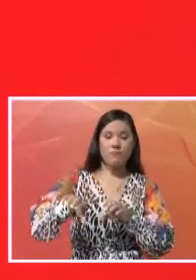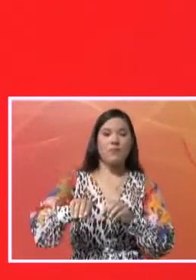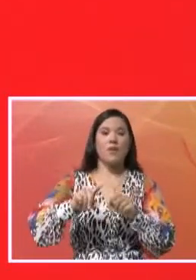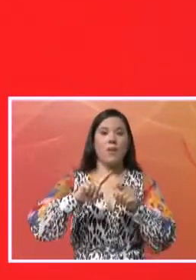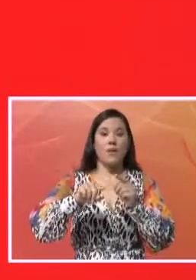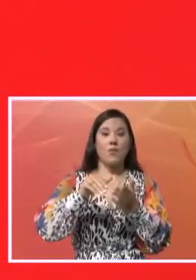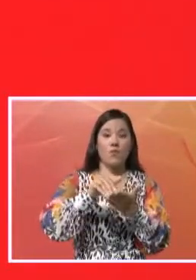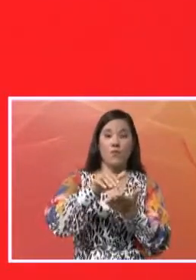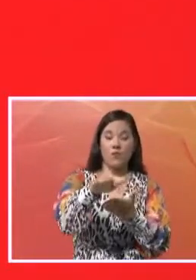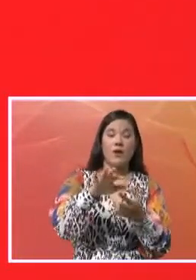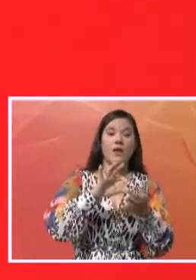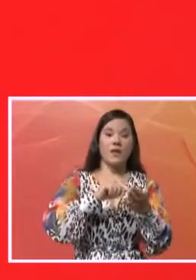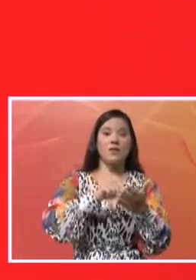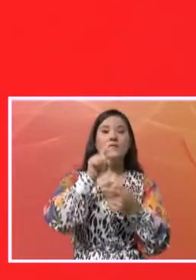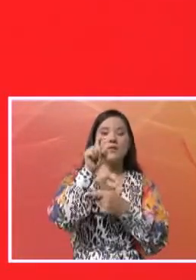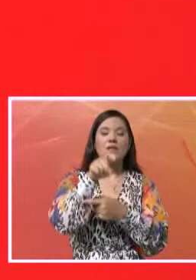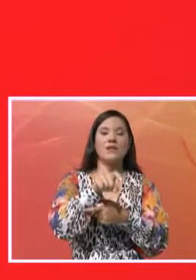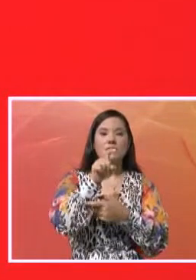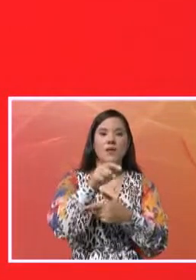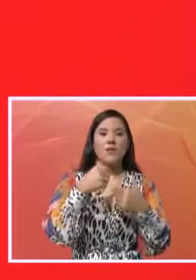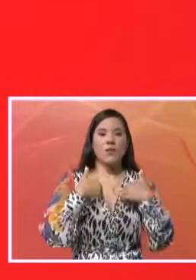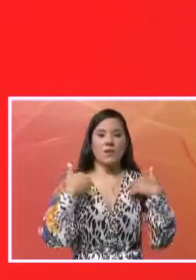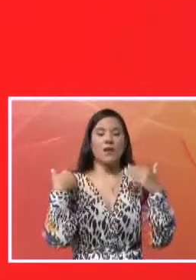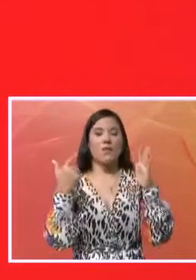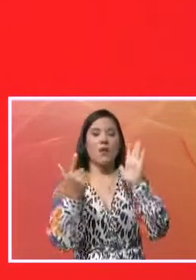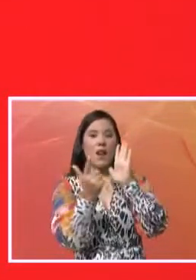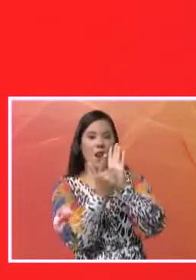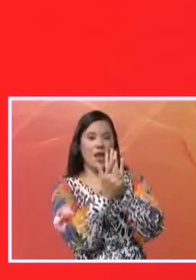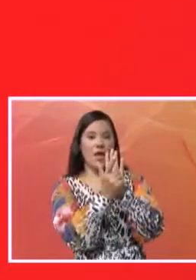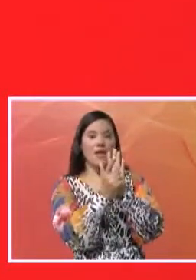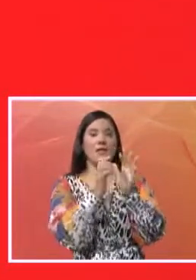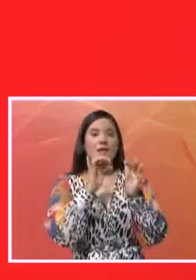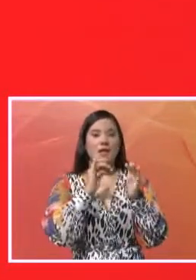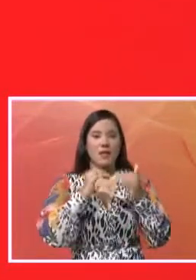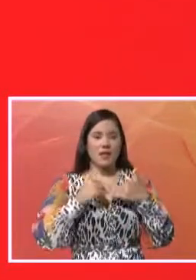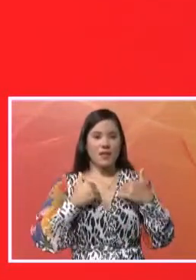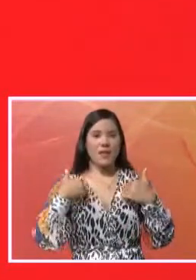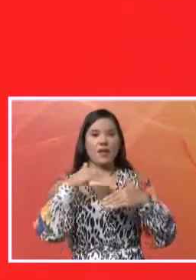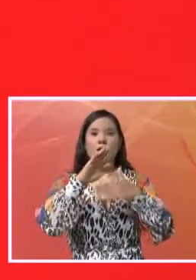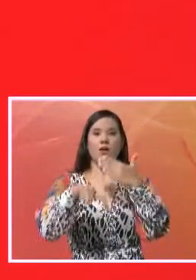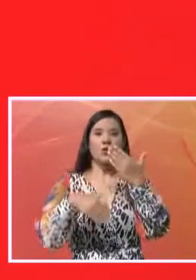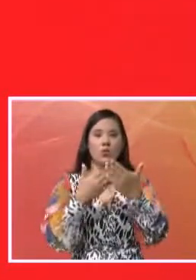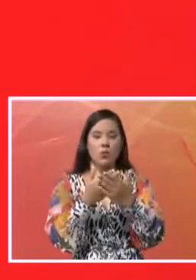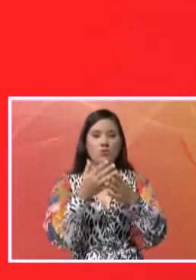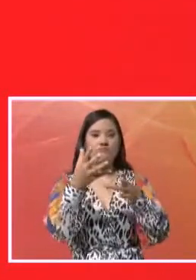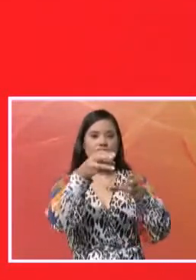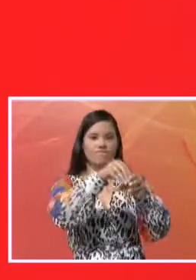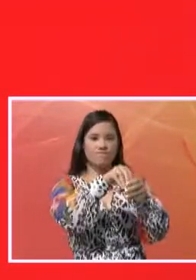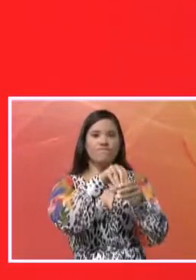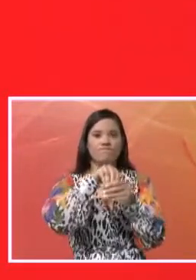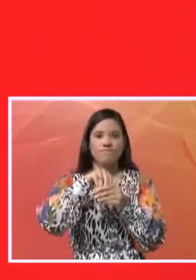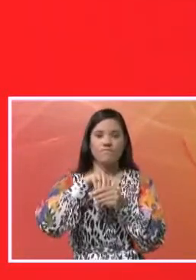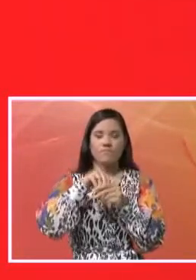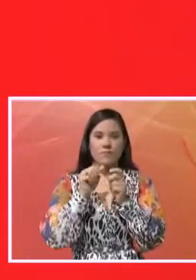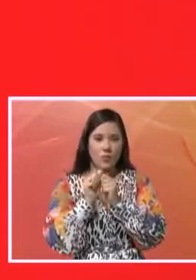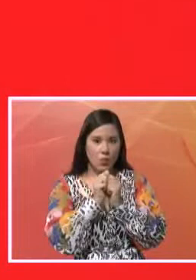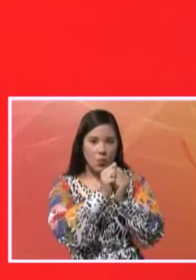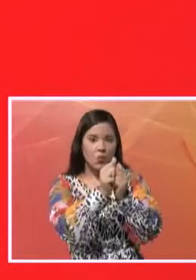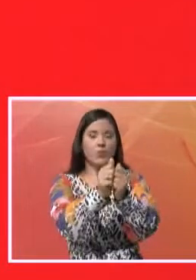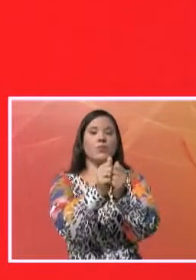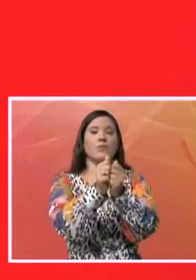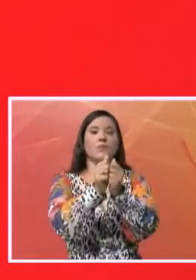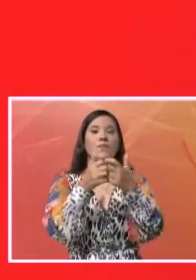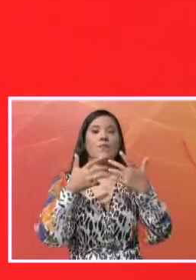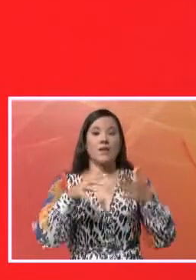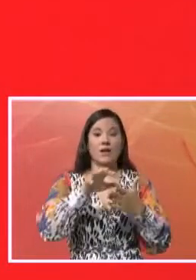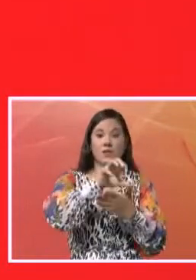fuera de esto se ha necesitado tener una ley que lo que tenga todo una compilación de manera en conjunto ya que